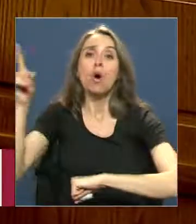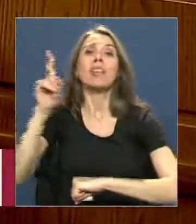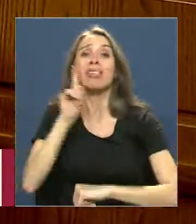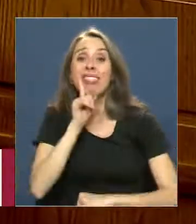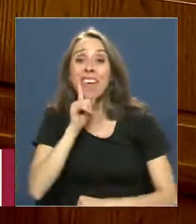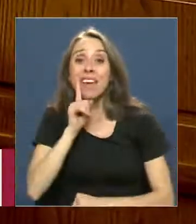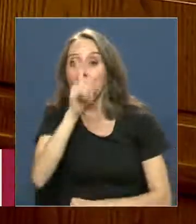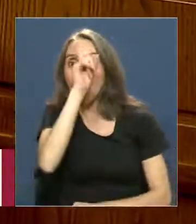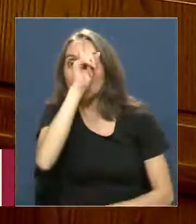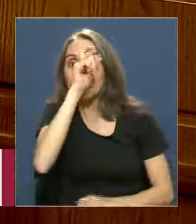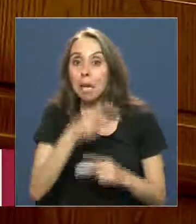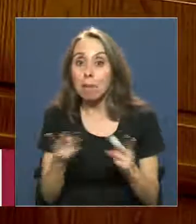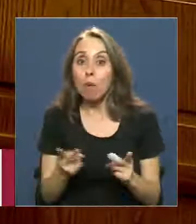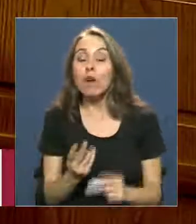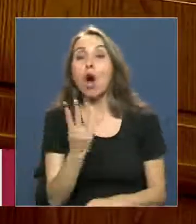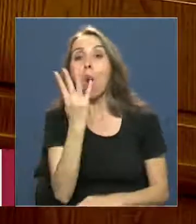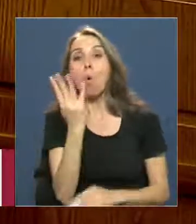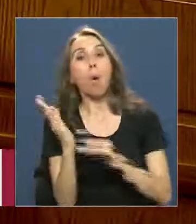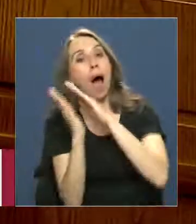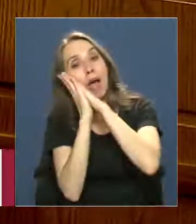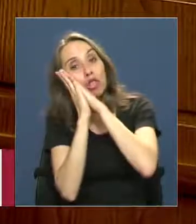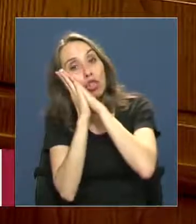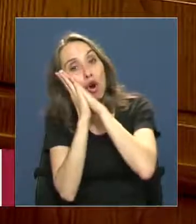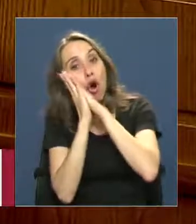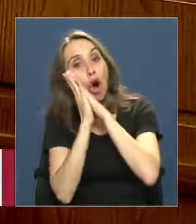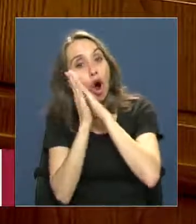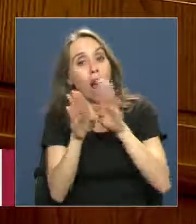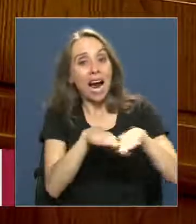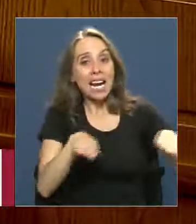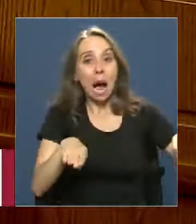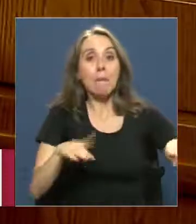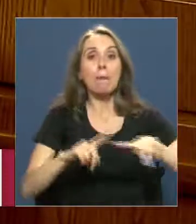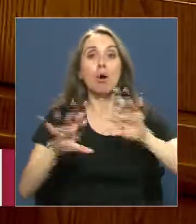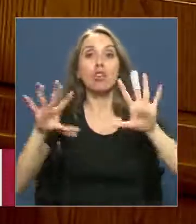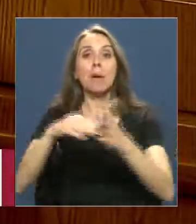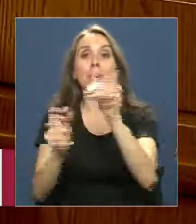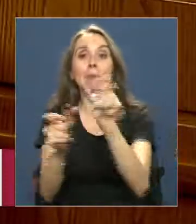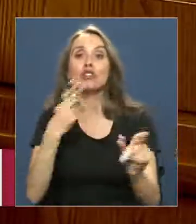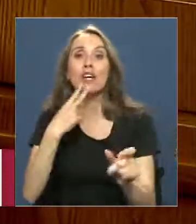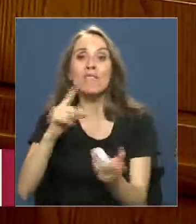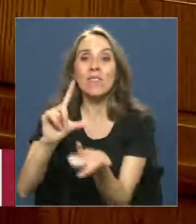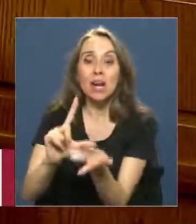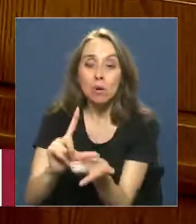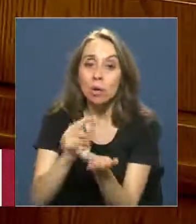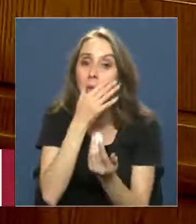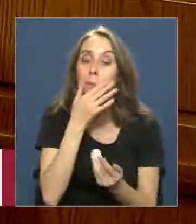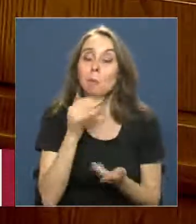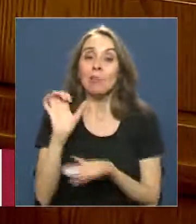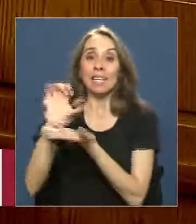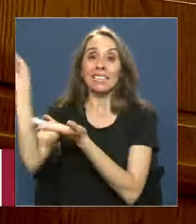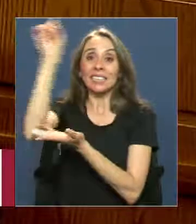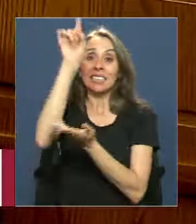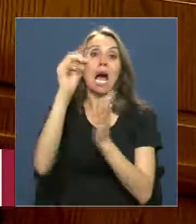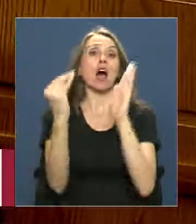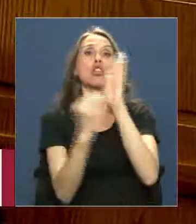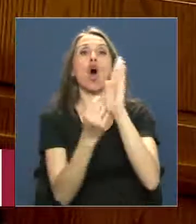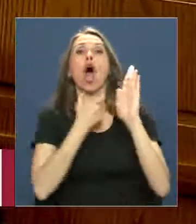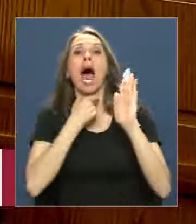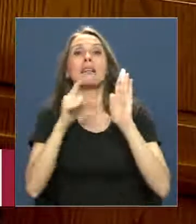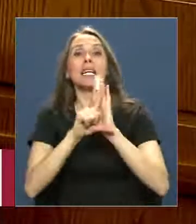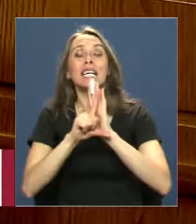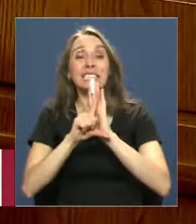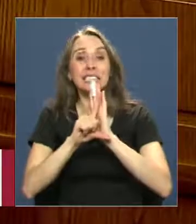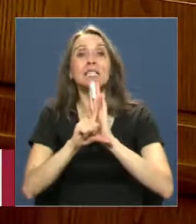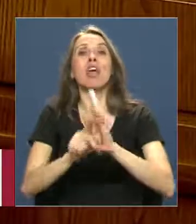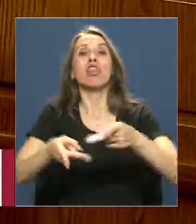promedio de 4 camas por cada 1.000 habitantes. Aquellos estados que han jugado un rol central en garantizar el derecho a la salud hoy día ven cómo pueden salvar